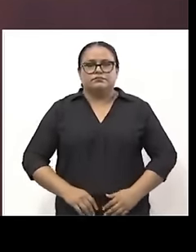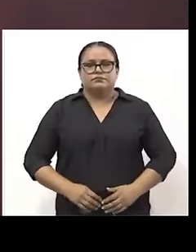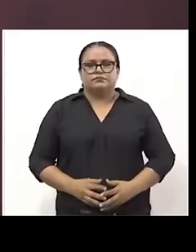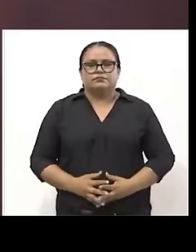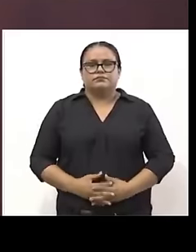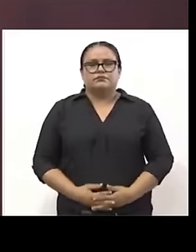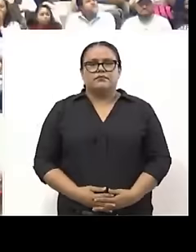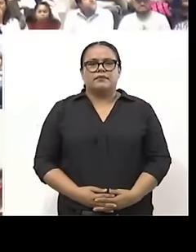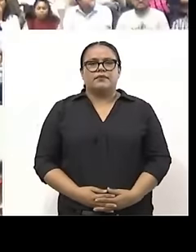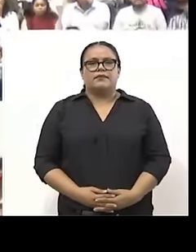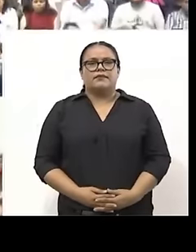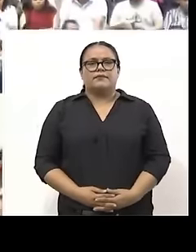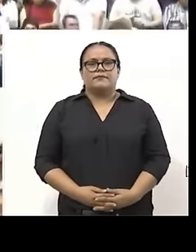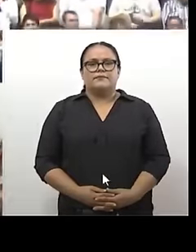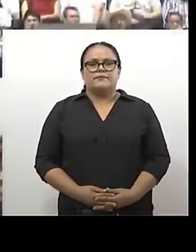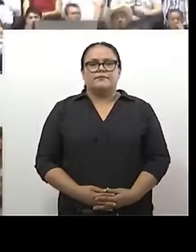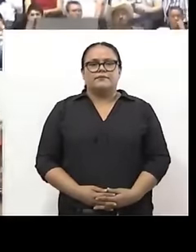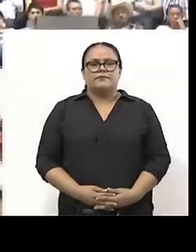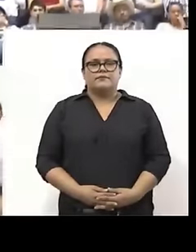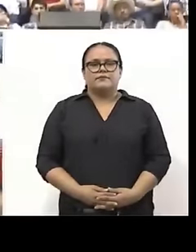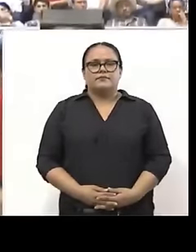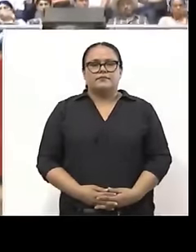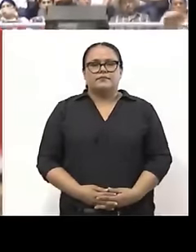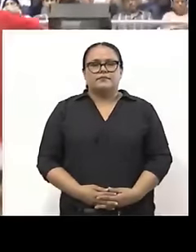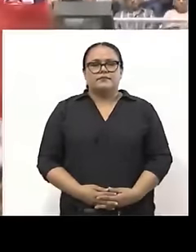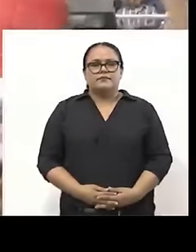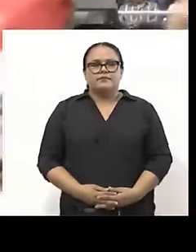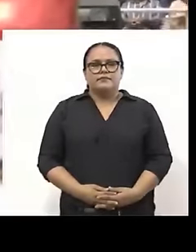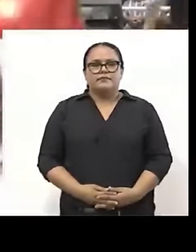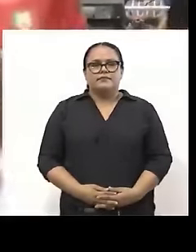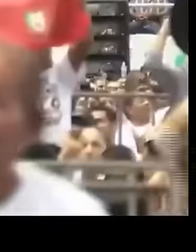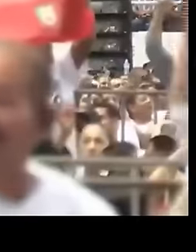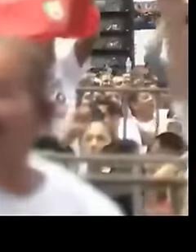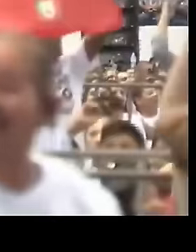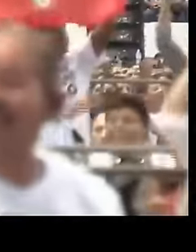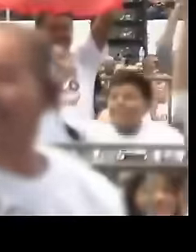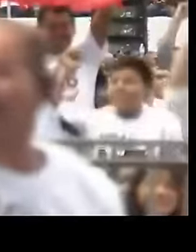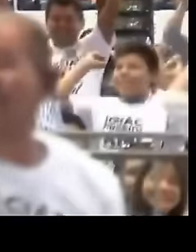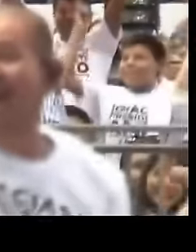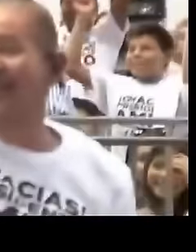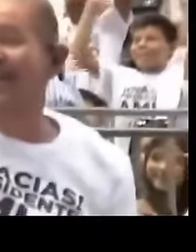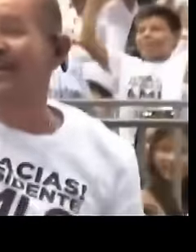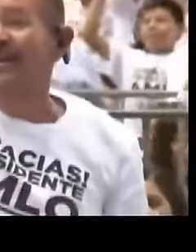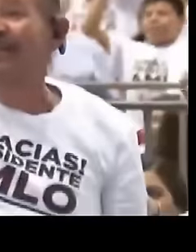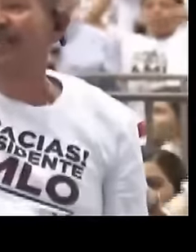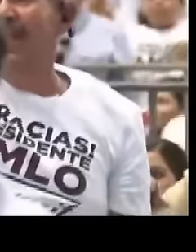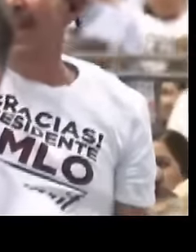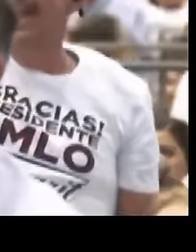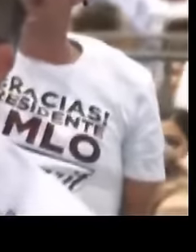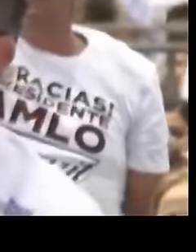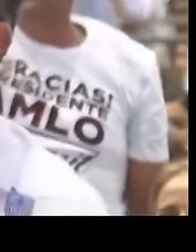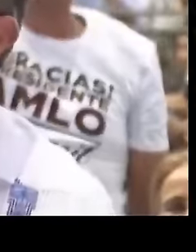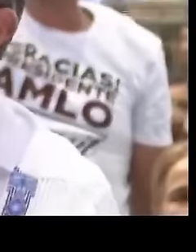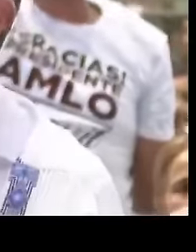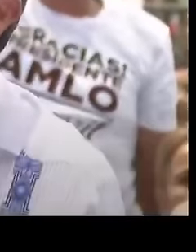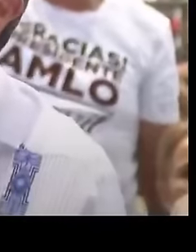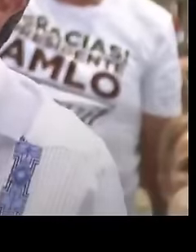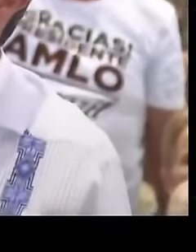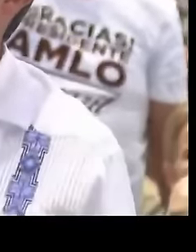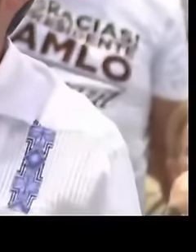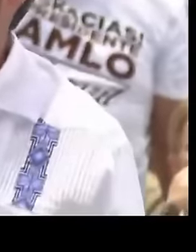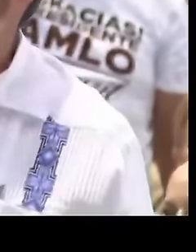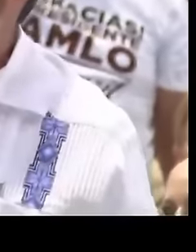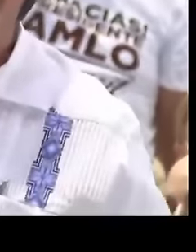gente se la creyera realmente no ahí tenemos las votaciones 30 millones de personas votaron por creer en el proyecto de nación el presidente es un